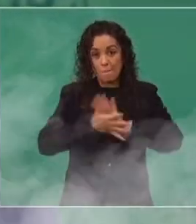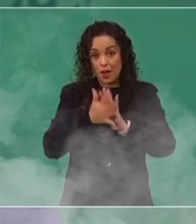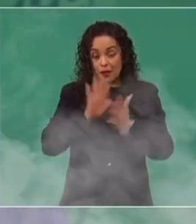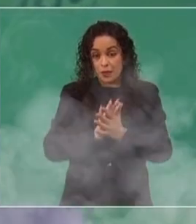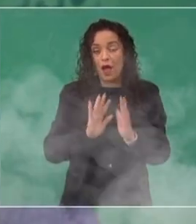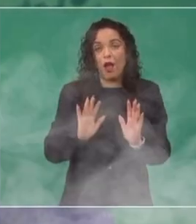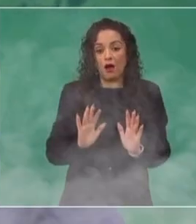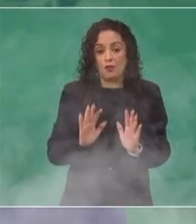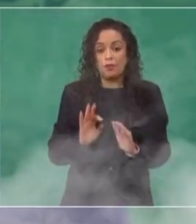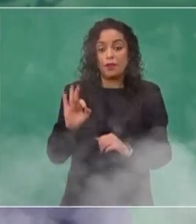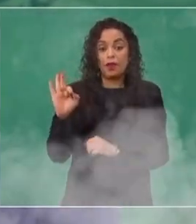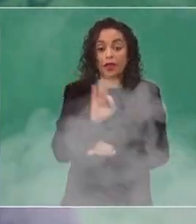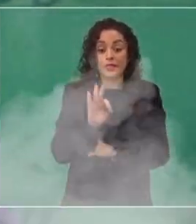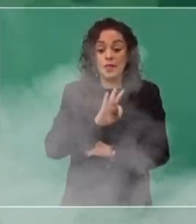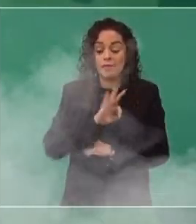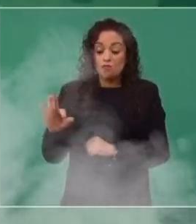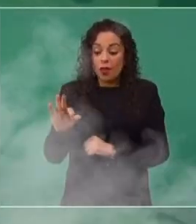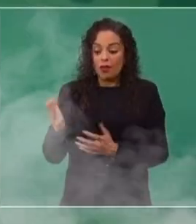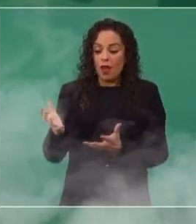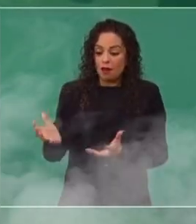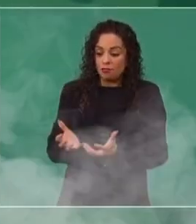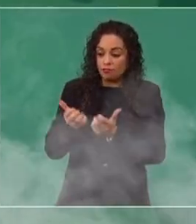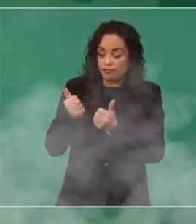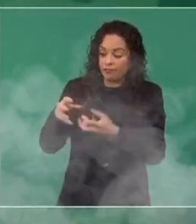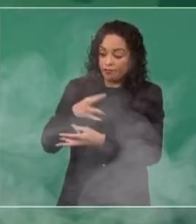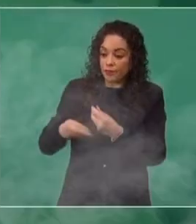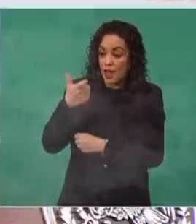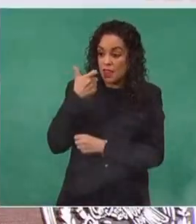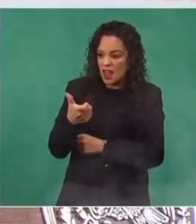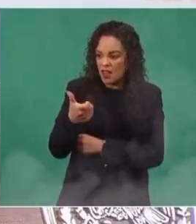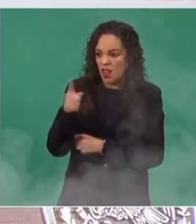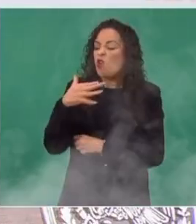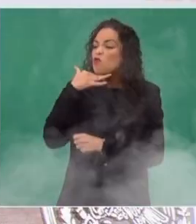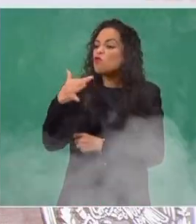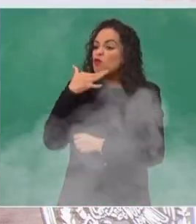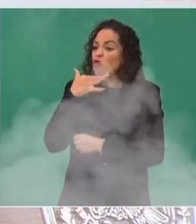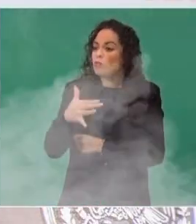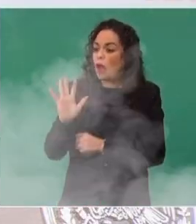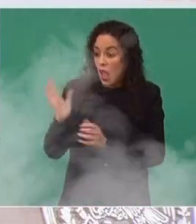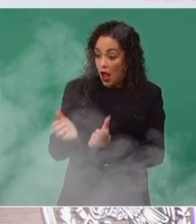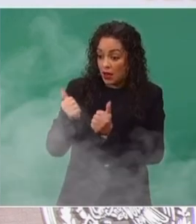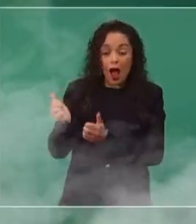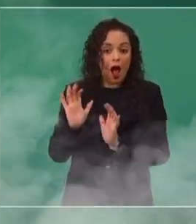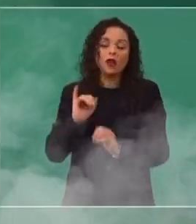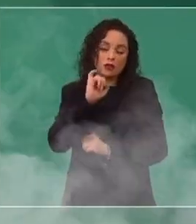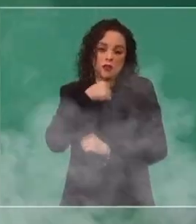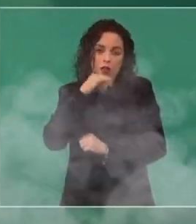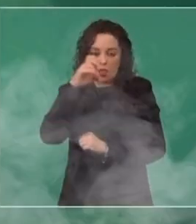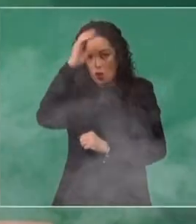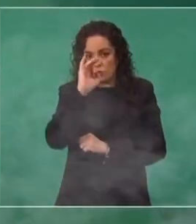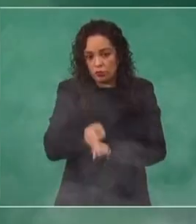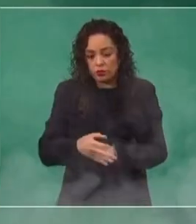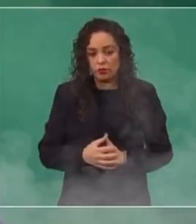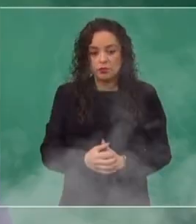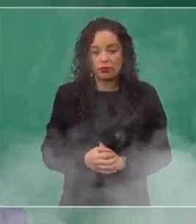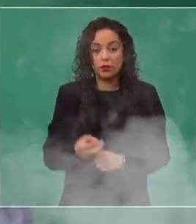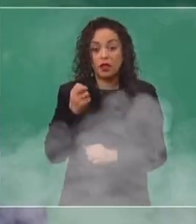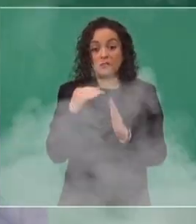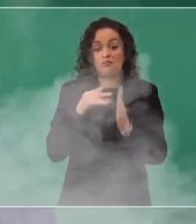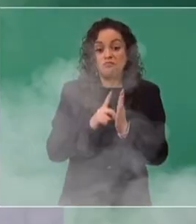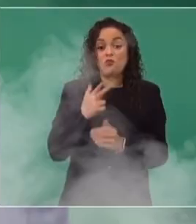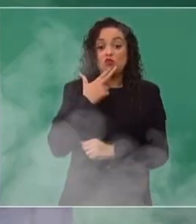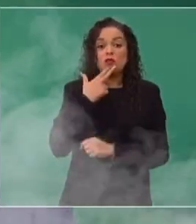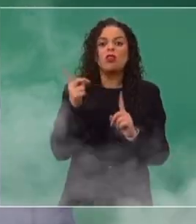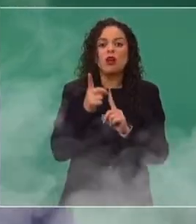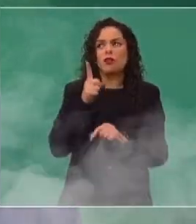si se va a recuperar dinero mal habido, yo estoy de acuerdo. Yo estoy de acuerdo en eso. Es un mecanismo que utilizan en